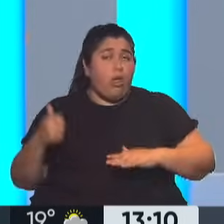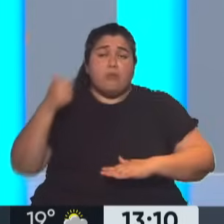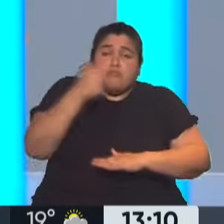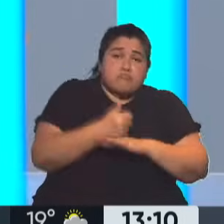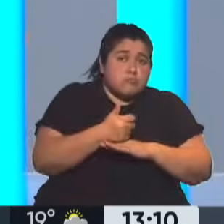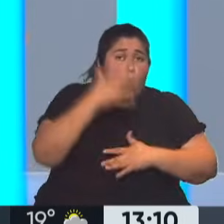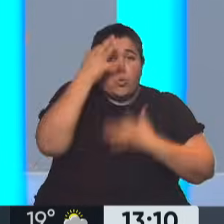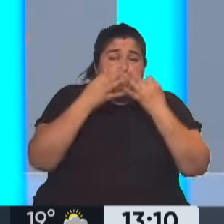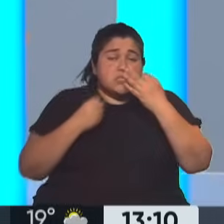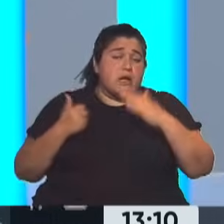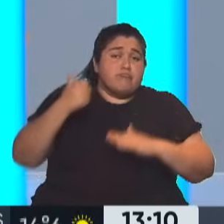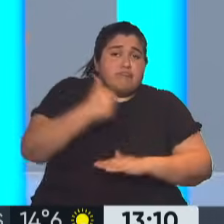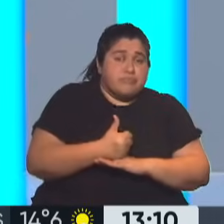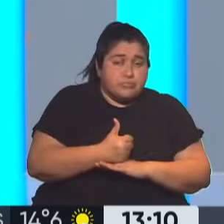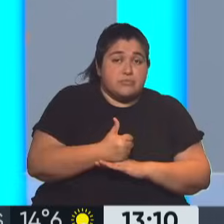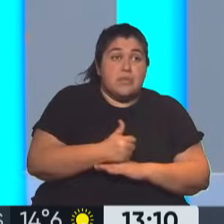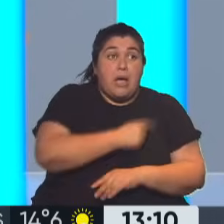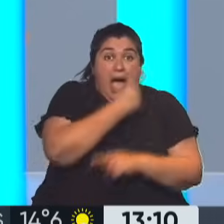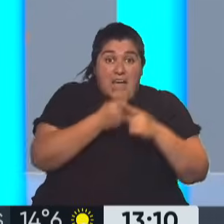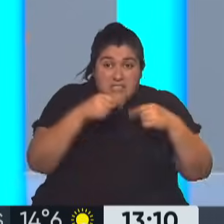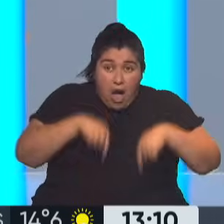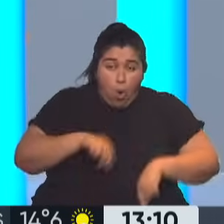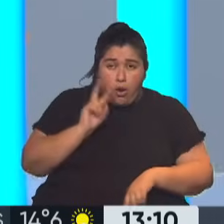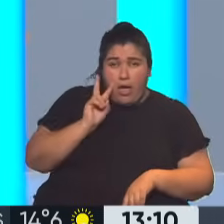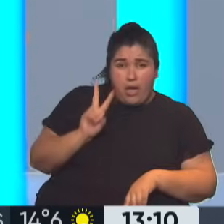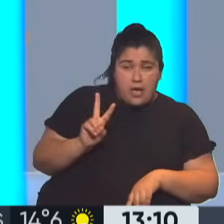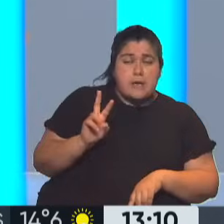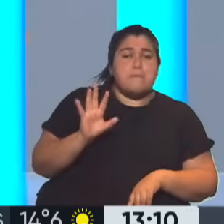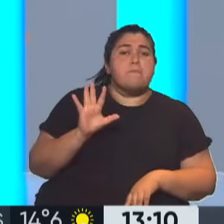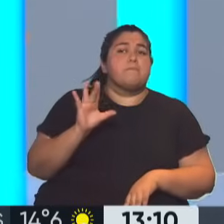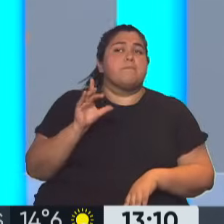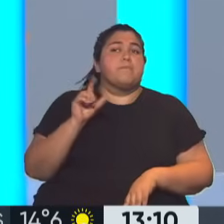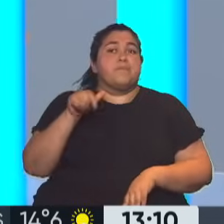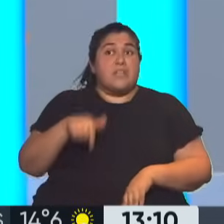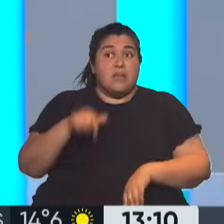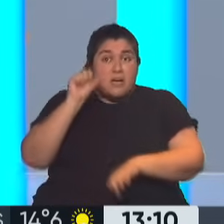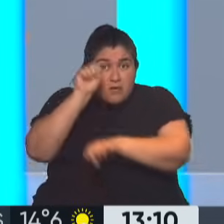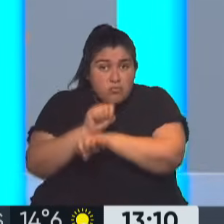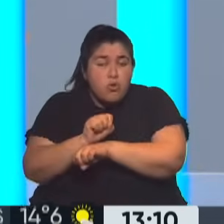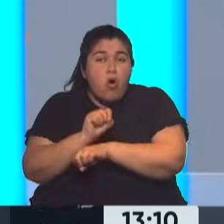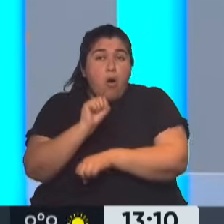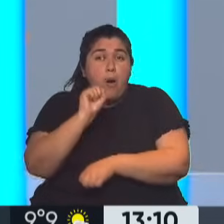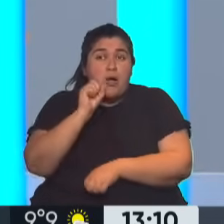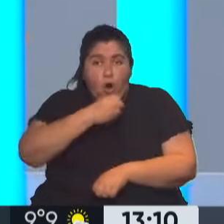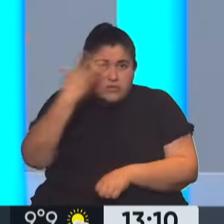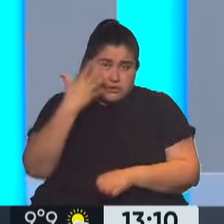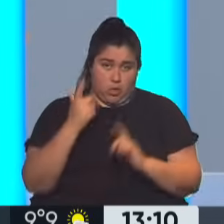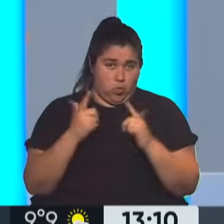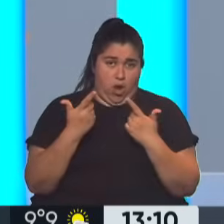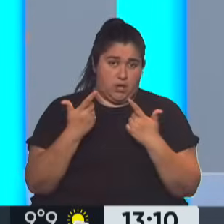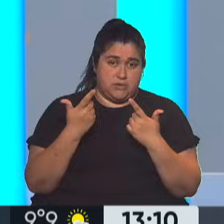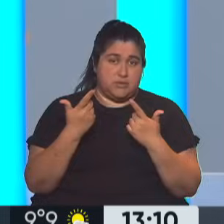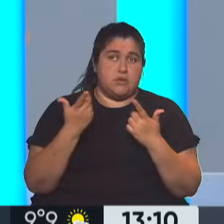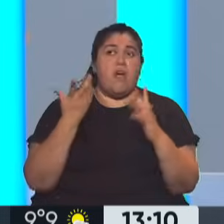disposición de la justicia pero hasta donde sabemos todavía la orden de detención no salió tampoco que no se lo puedo considerar ni